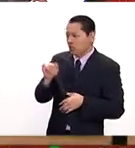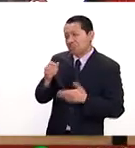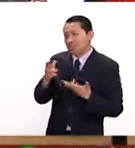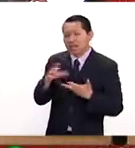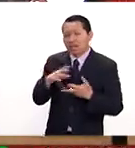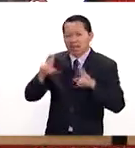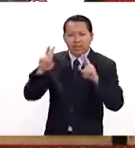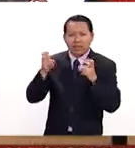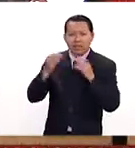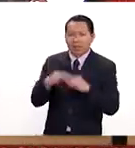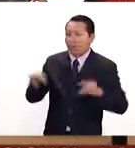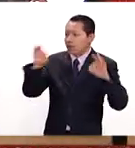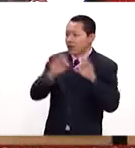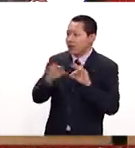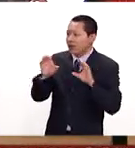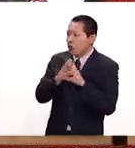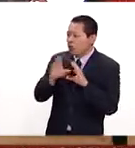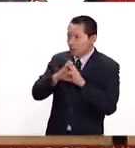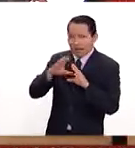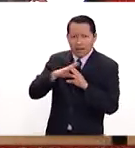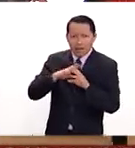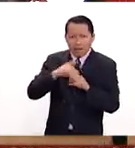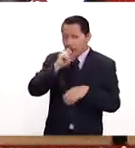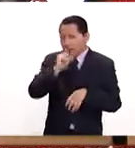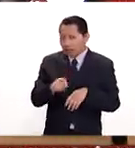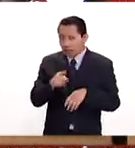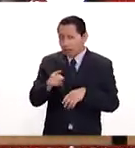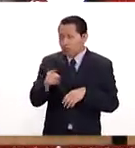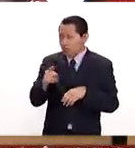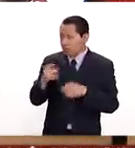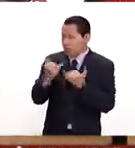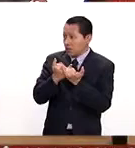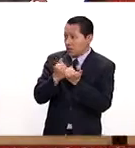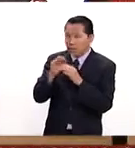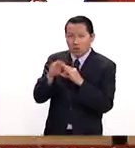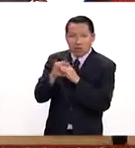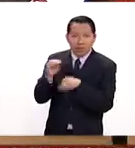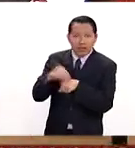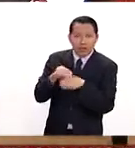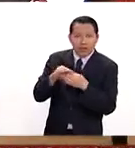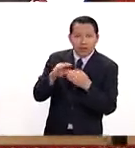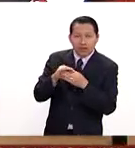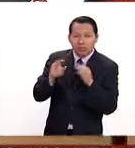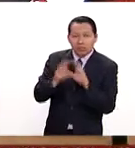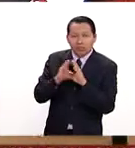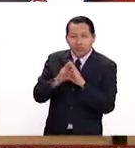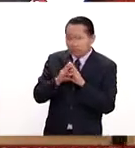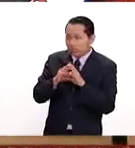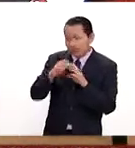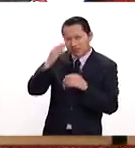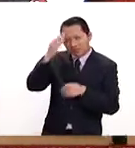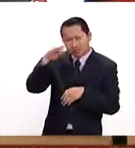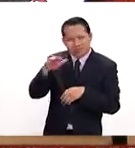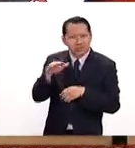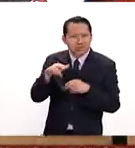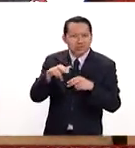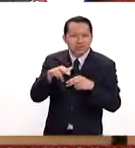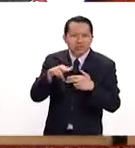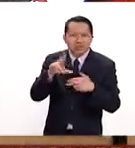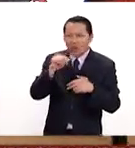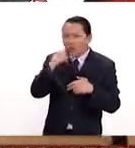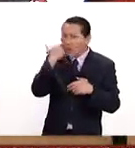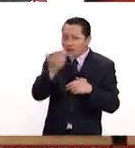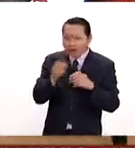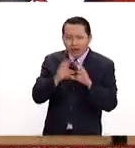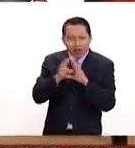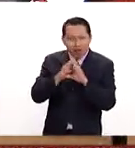un tema importante que estaremos trayendo a colación cada vez que se pueda, porque ojalá obviamente nadie desea un atentado terrorista en